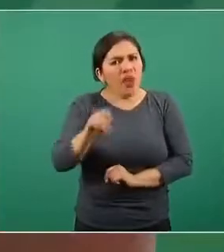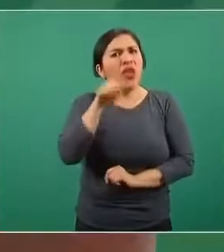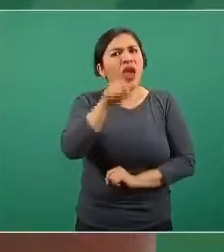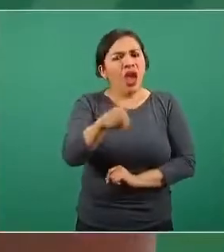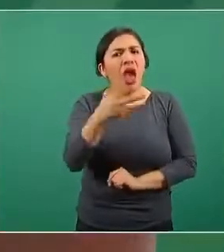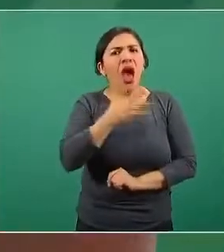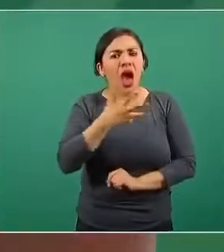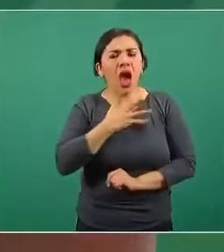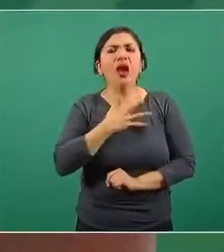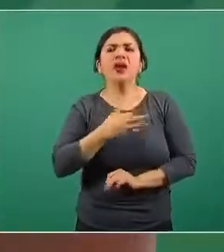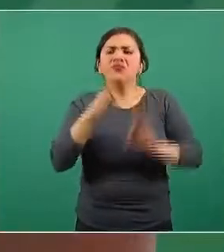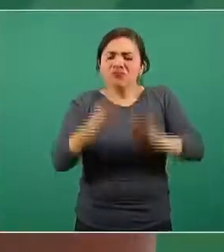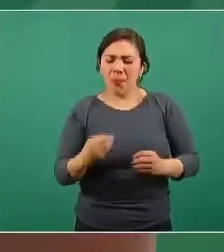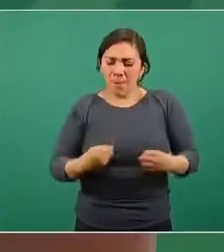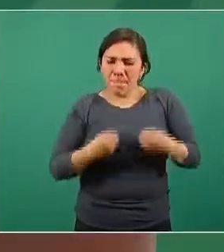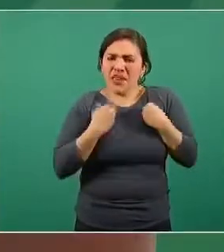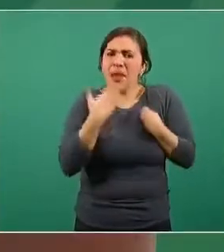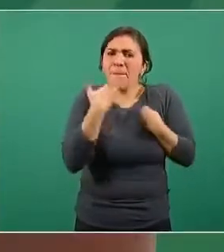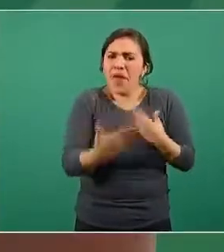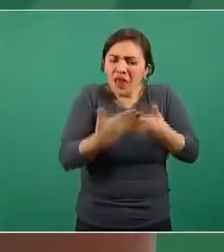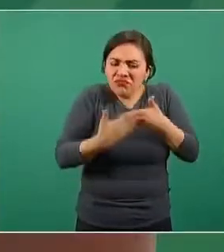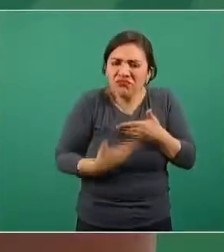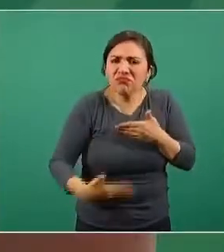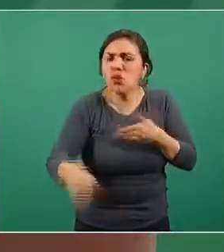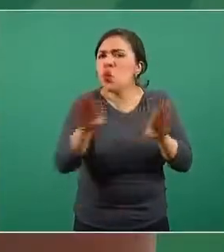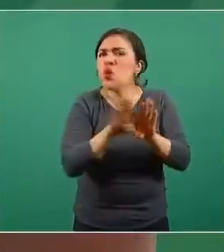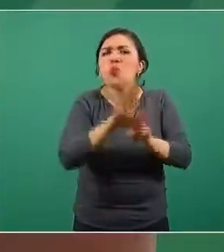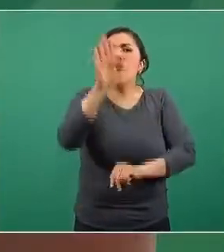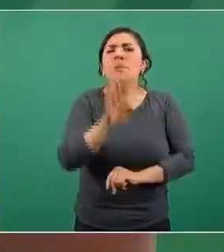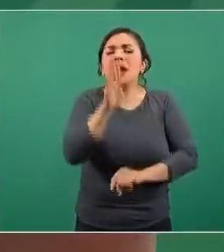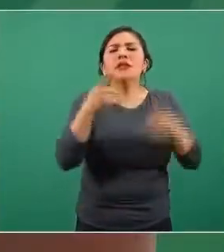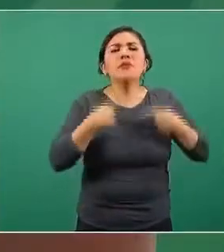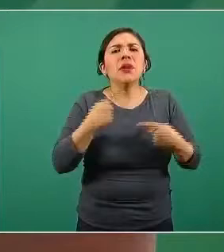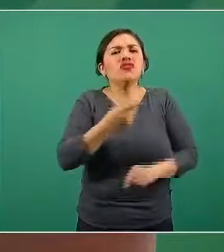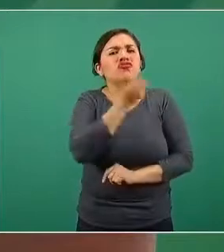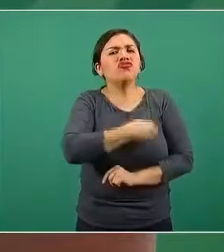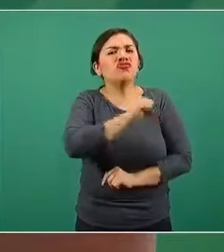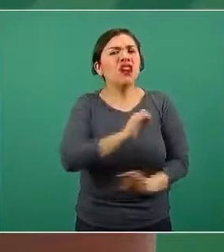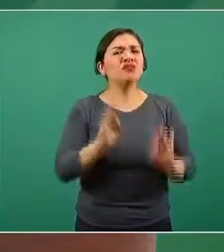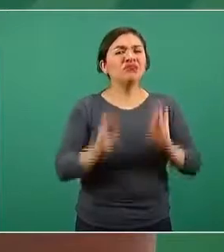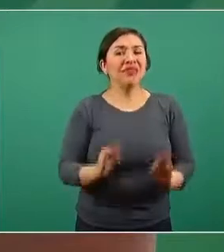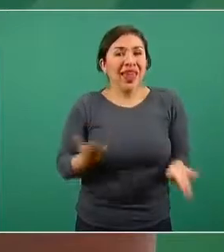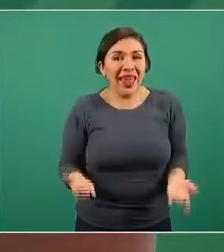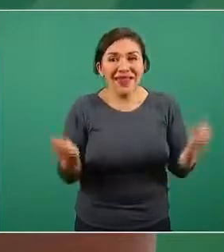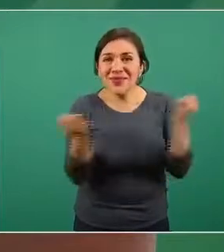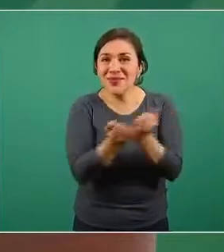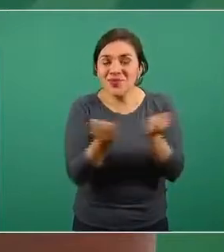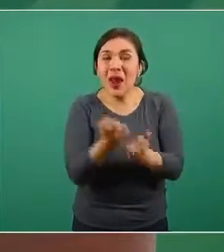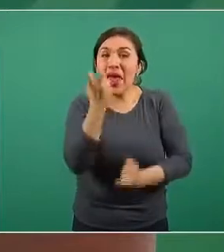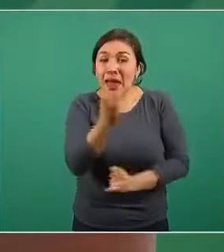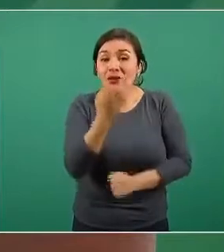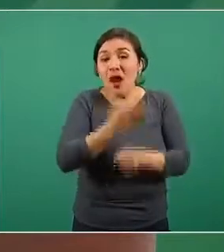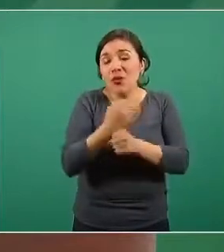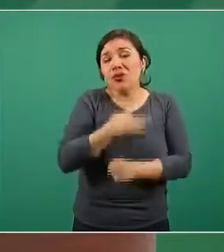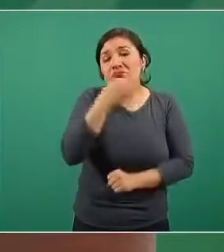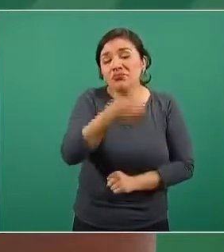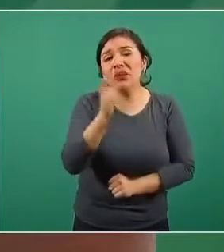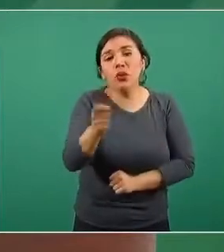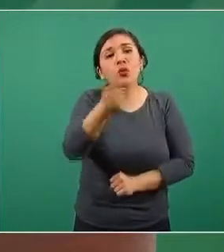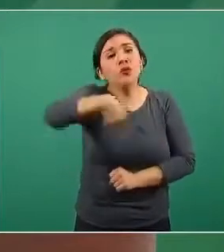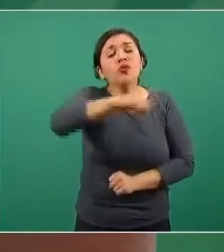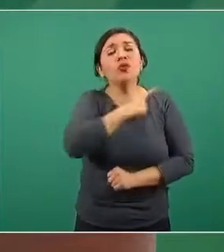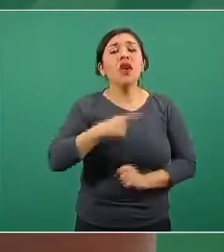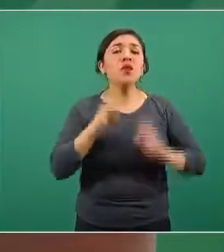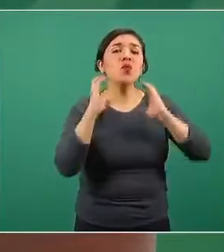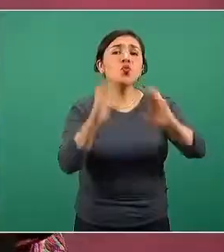garantizar una calidad de vida y sobrevida similar a las personas que no viven con VIH. Entonces, el mensaje es cuidemos nuestra